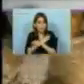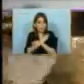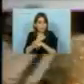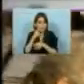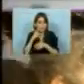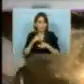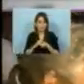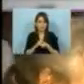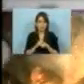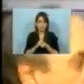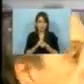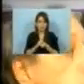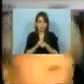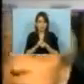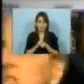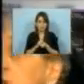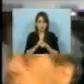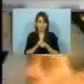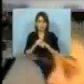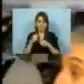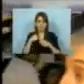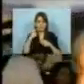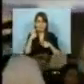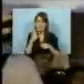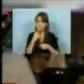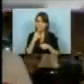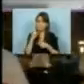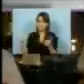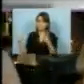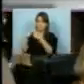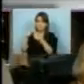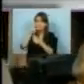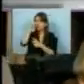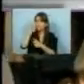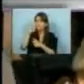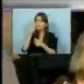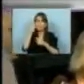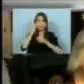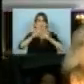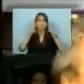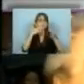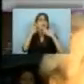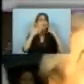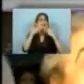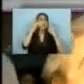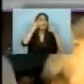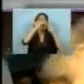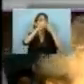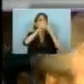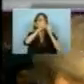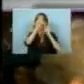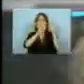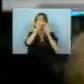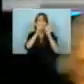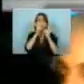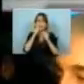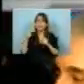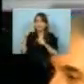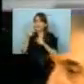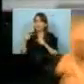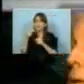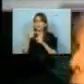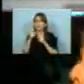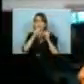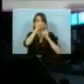firma de Antonio. Hasta ahora es un enigma porque la reunión terminó, hablaron con Marcelo Tinelli. Tan solo esas tres personas y